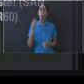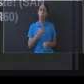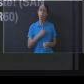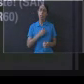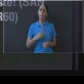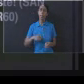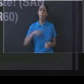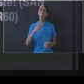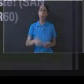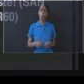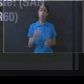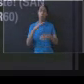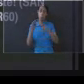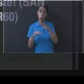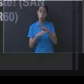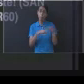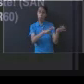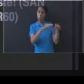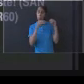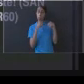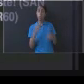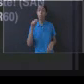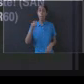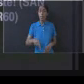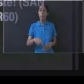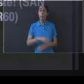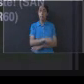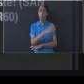mañana. Yo quisiera que usted cierre sus ojos.